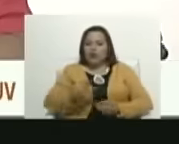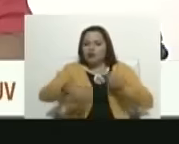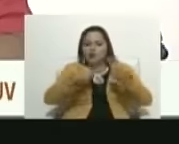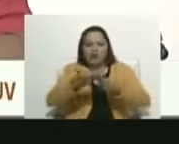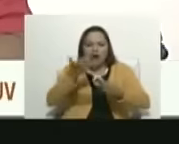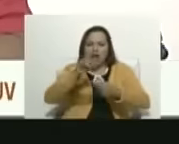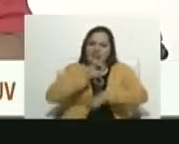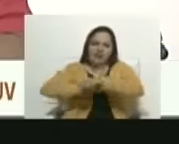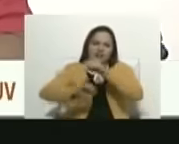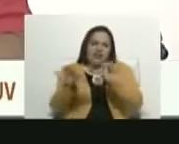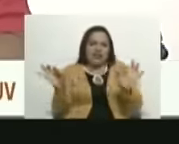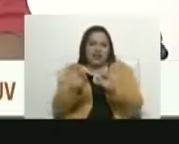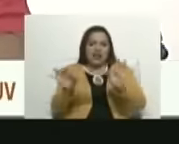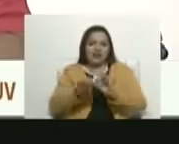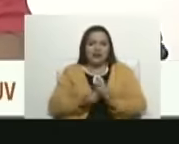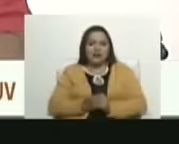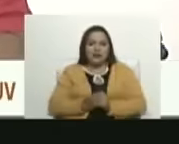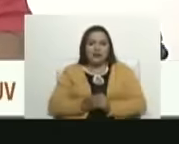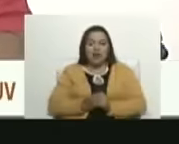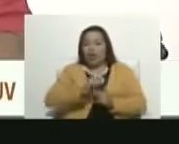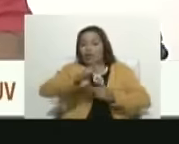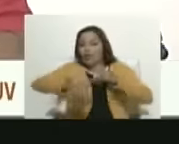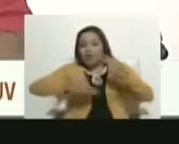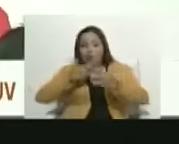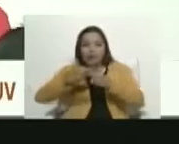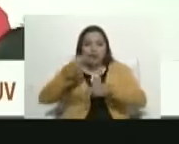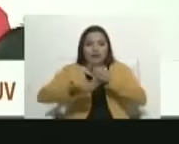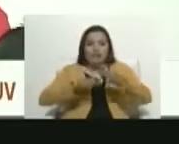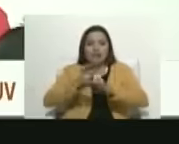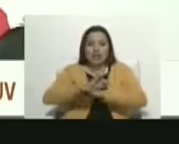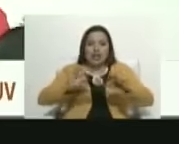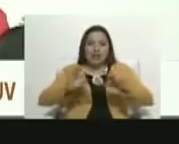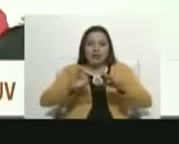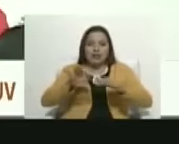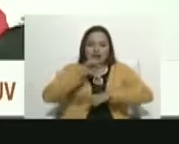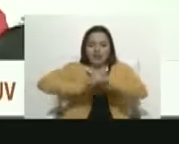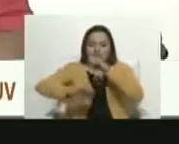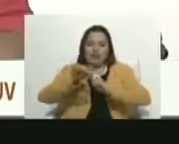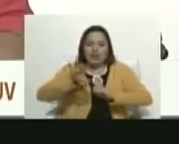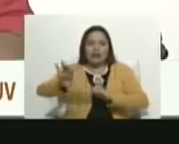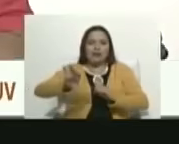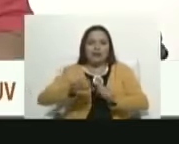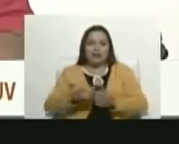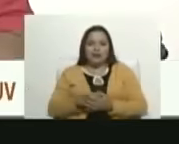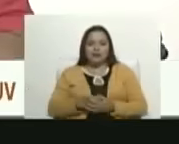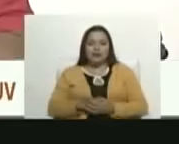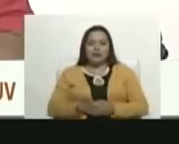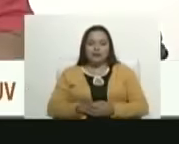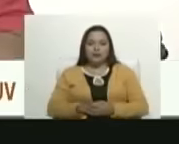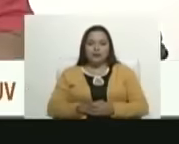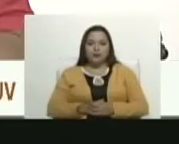van a defender. Jamás van a hacer nada por defender la patria.